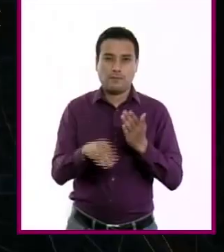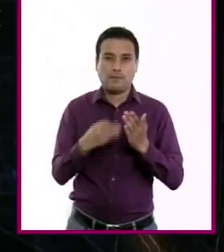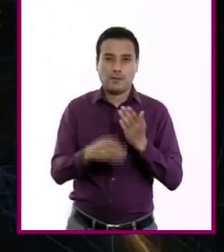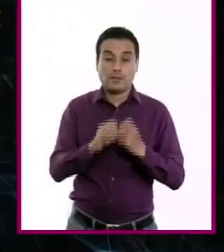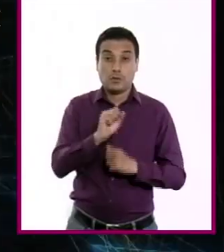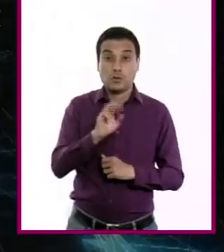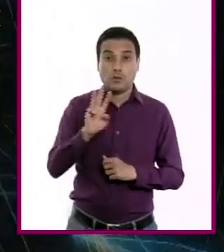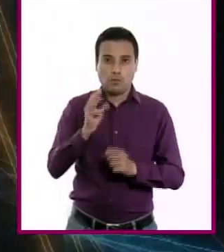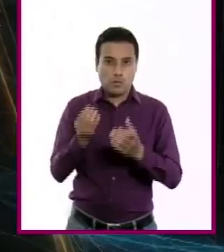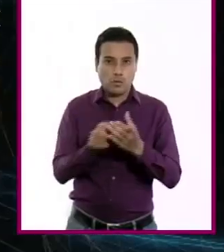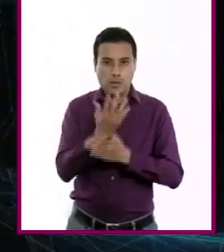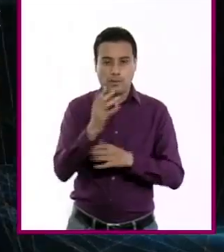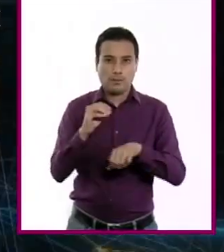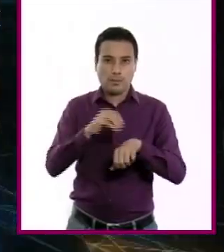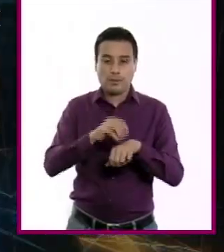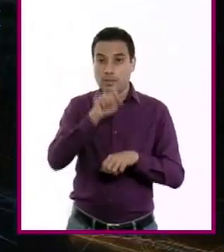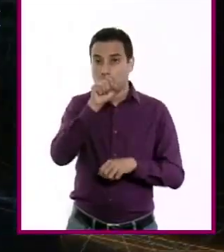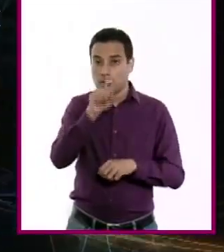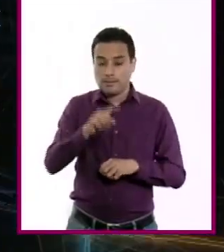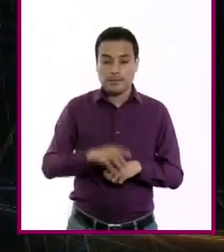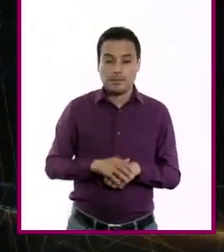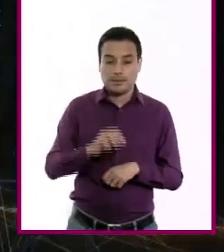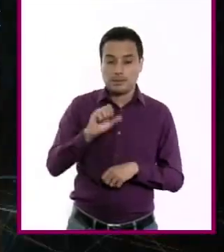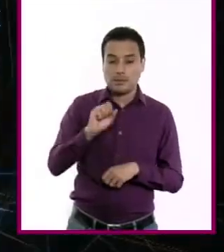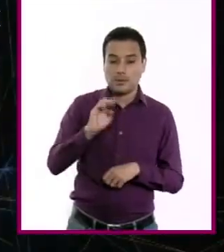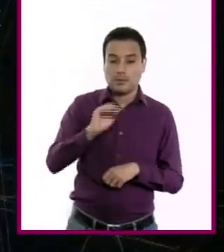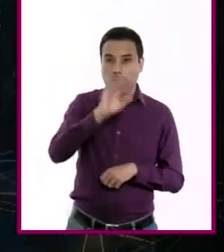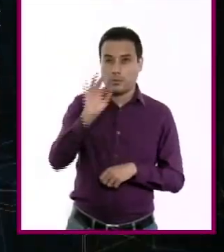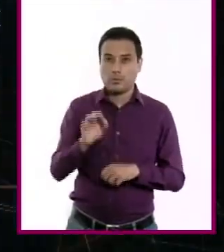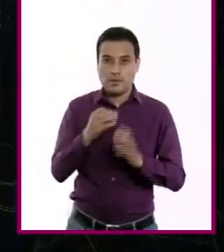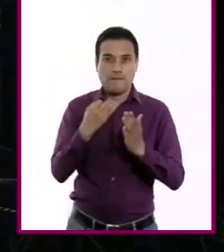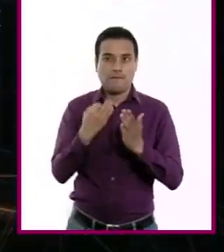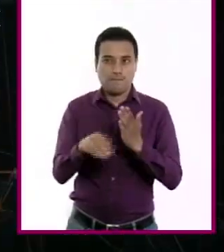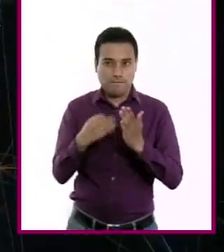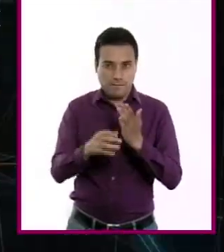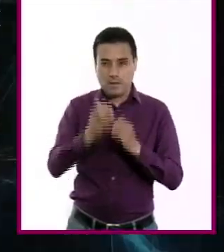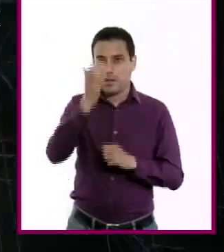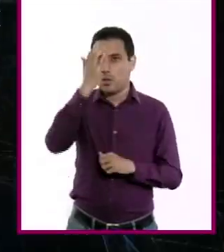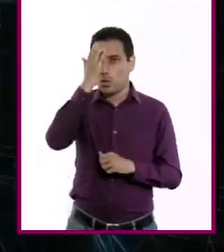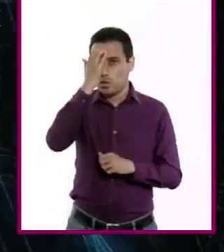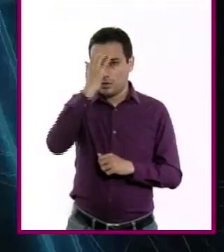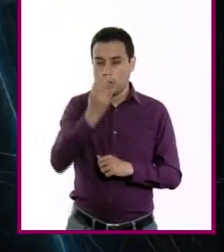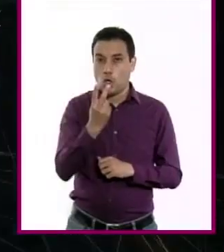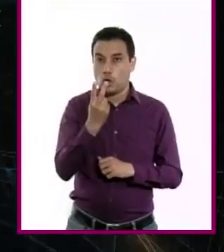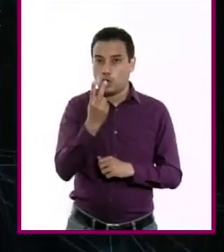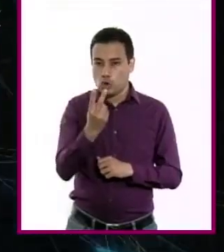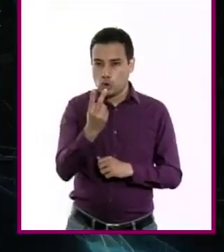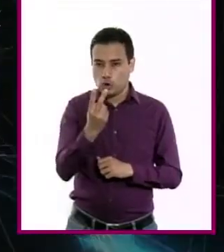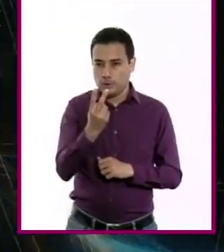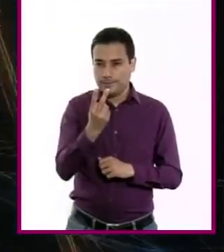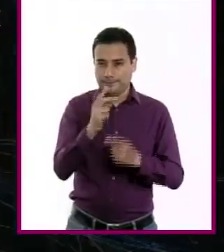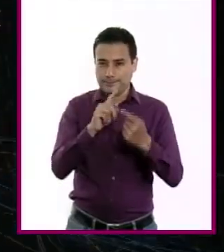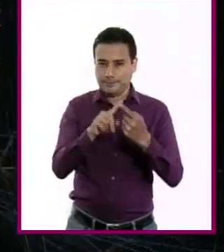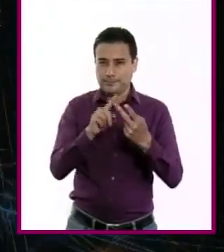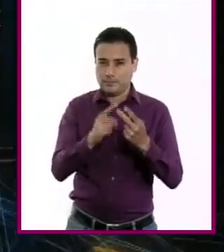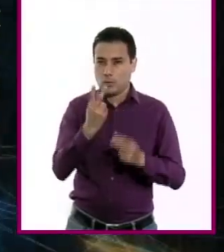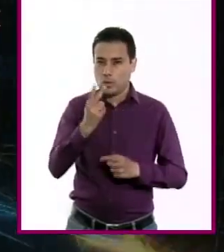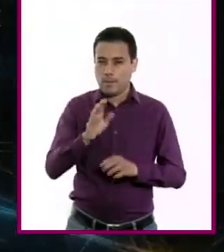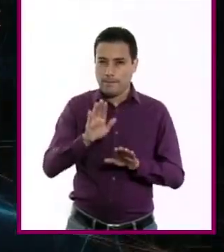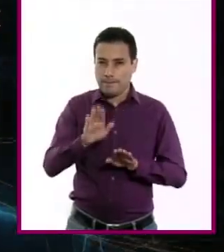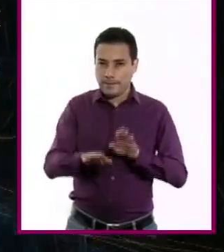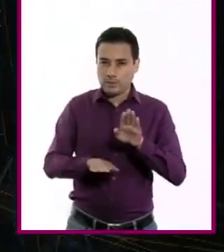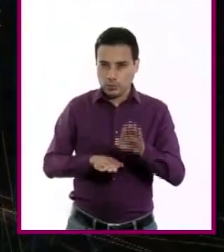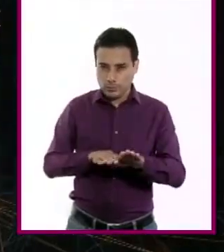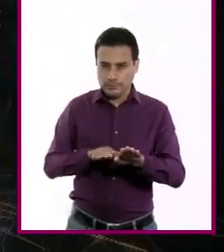y 69% no conoce o no utiliza la autenticación de dos pasos en aplicaciones y dispositivos.